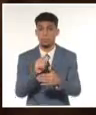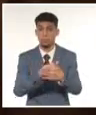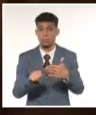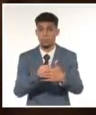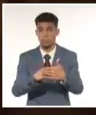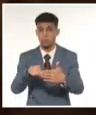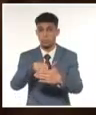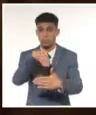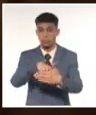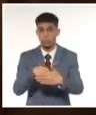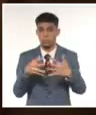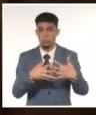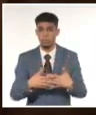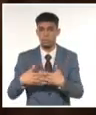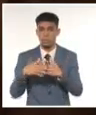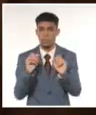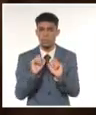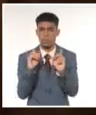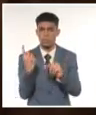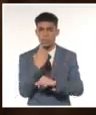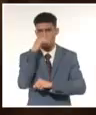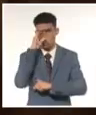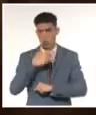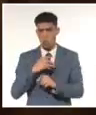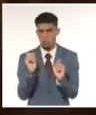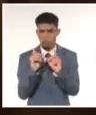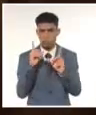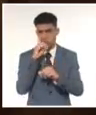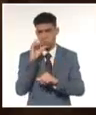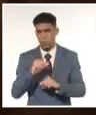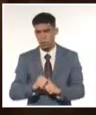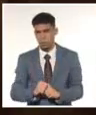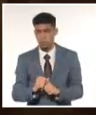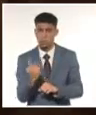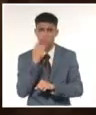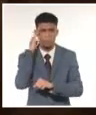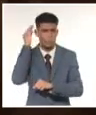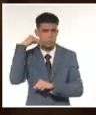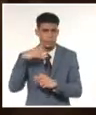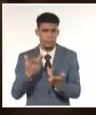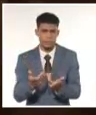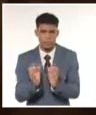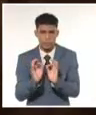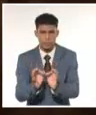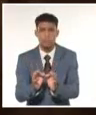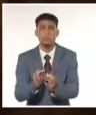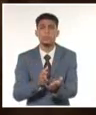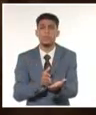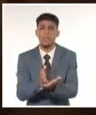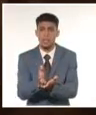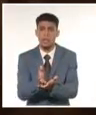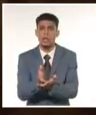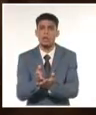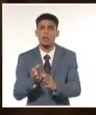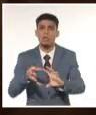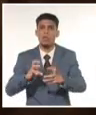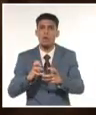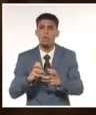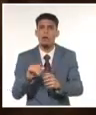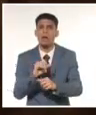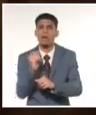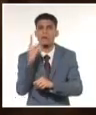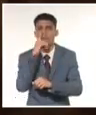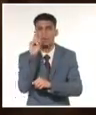Unidos no nos sorprendió, como no nos sorprende la eufórica danza de los odiadores desesperados por cantar el fin de